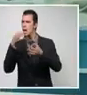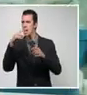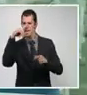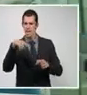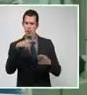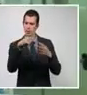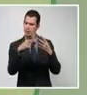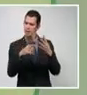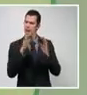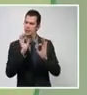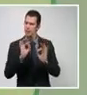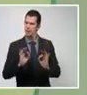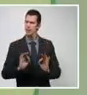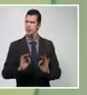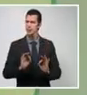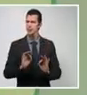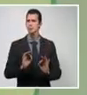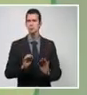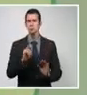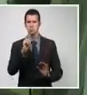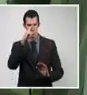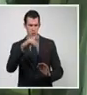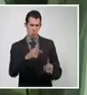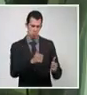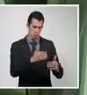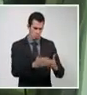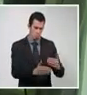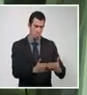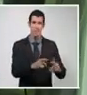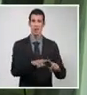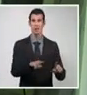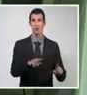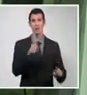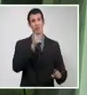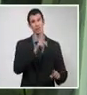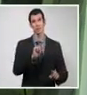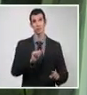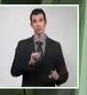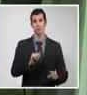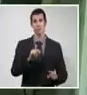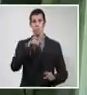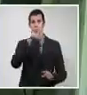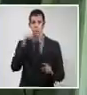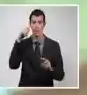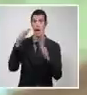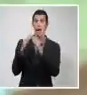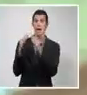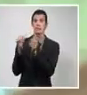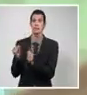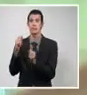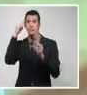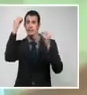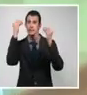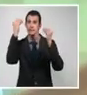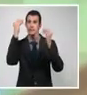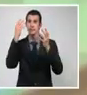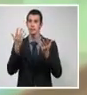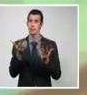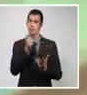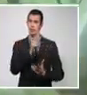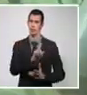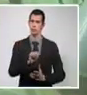momentos tensos. Las especialistas de la sala de neonatología del Hospital Militar Dr. Luis Díaz Soto en La